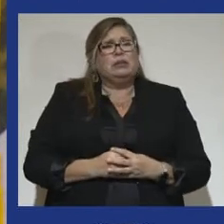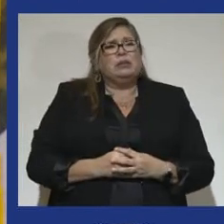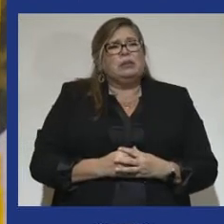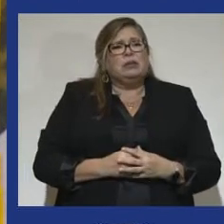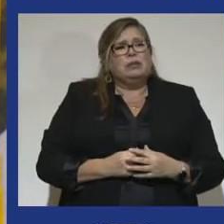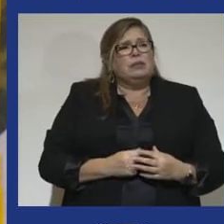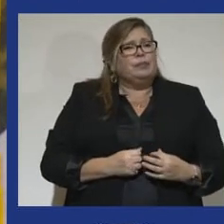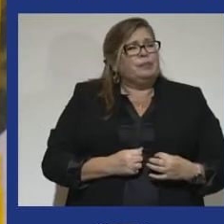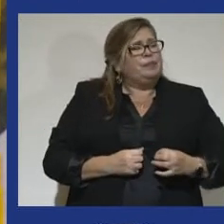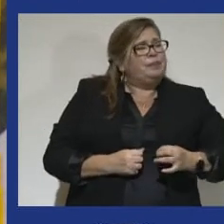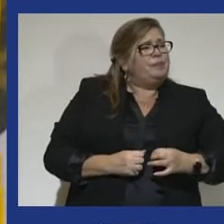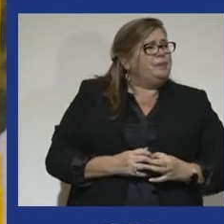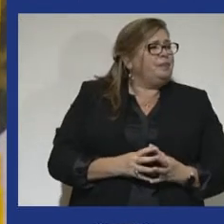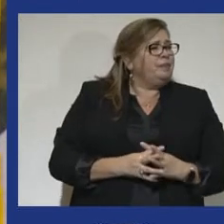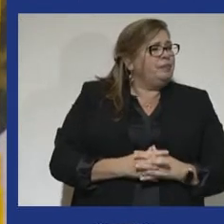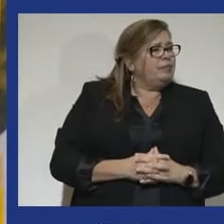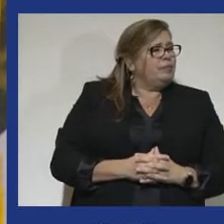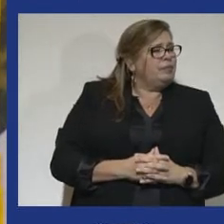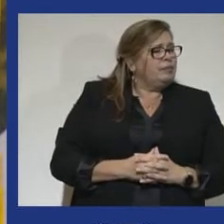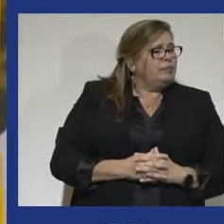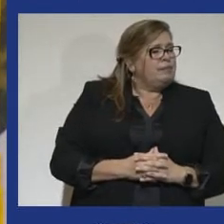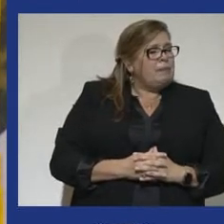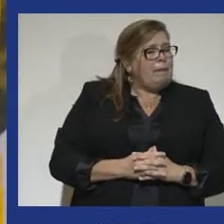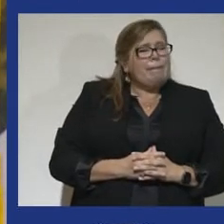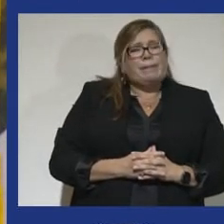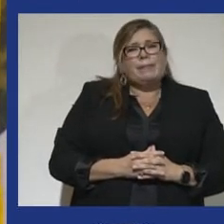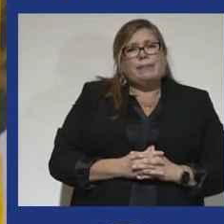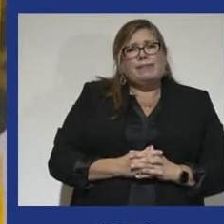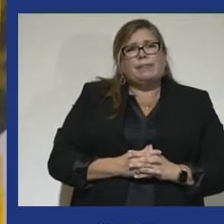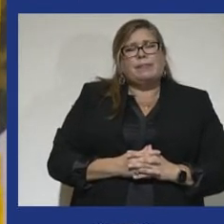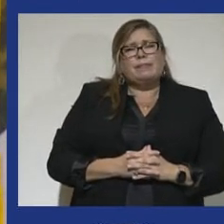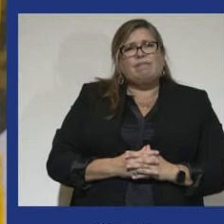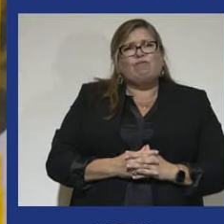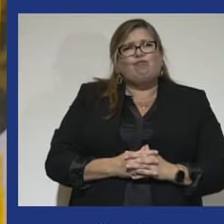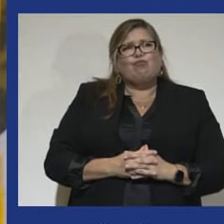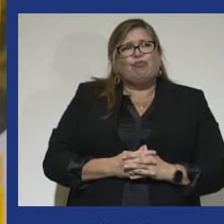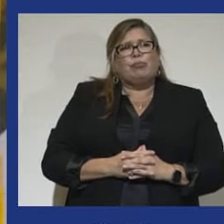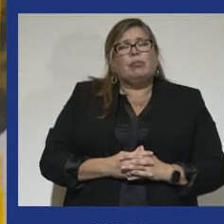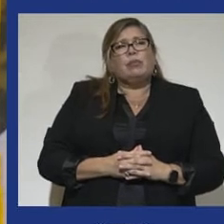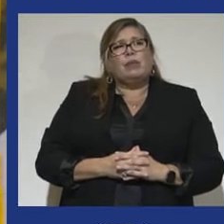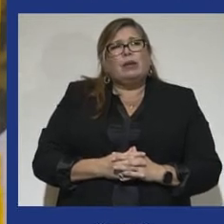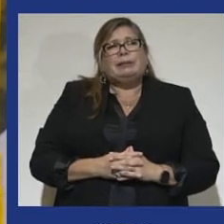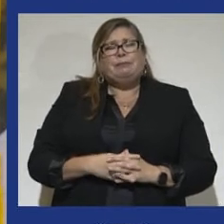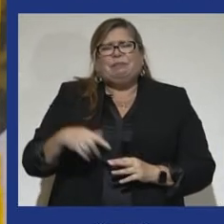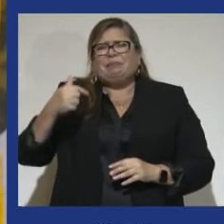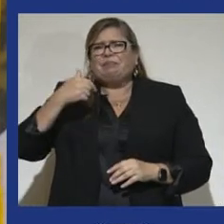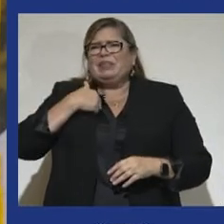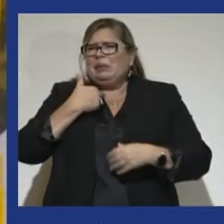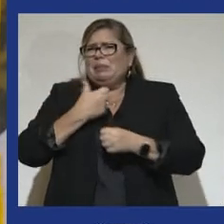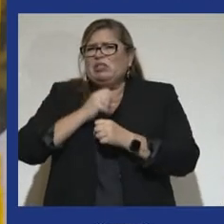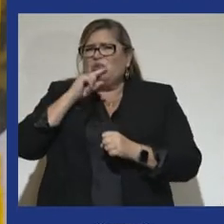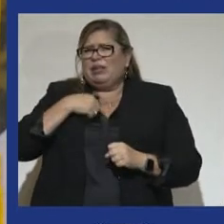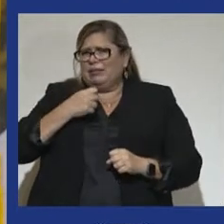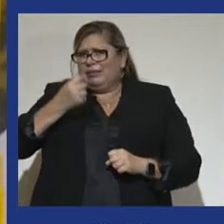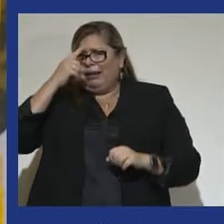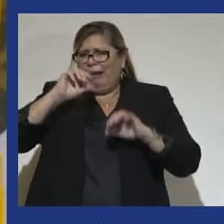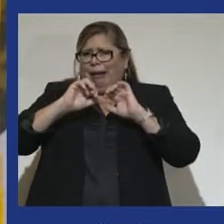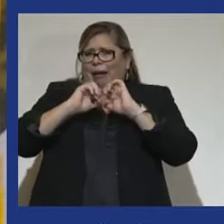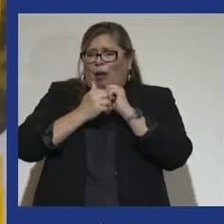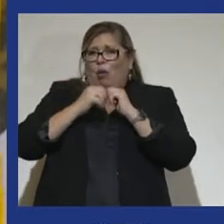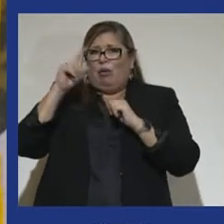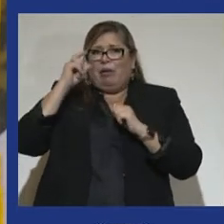recursos si lo entiendo bien como lo propuso el gobernador esto